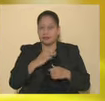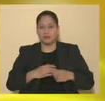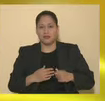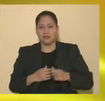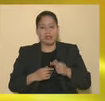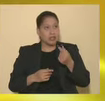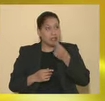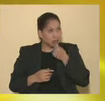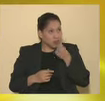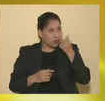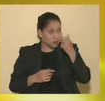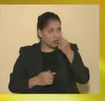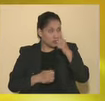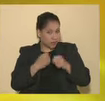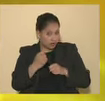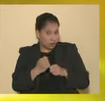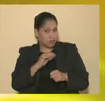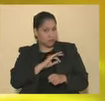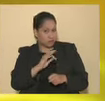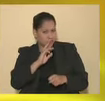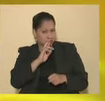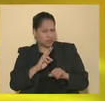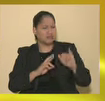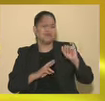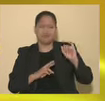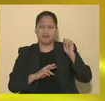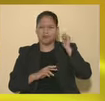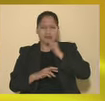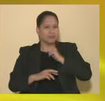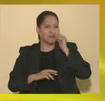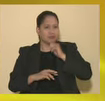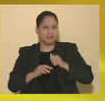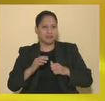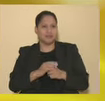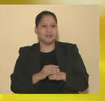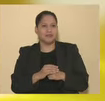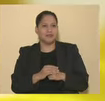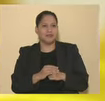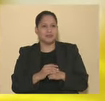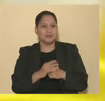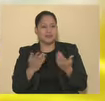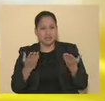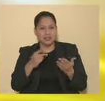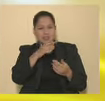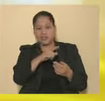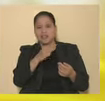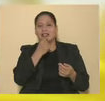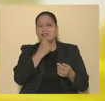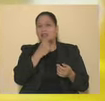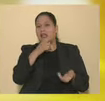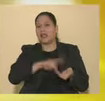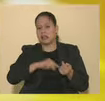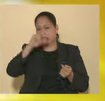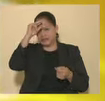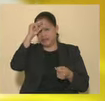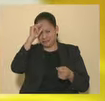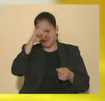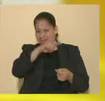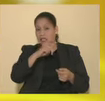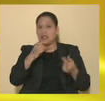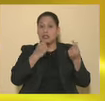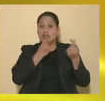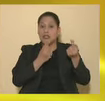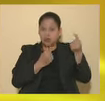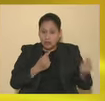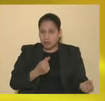6 años te puede contestar. Totalmente. Okay. son mágicos. Los niños entre más Sí.